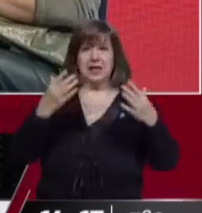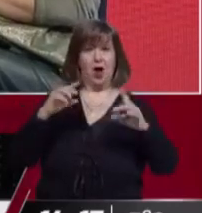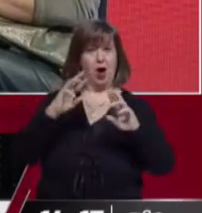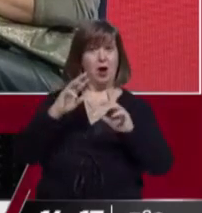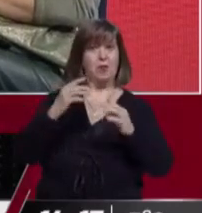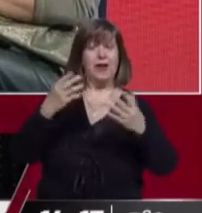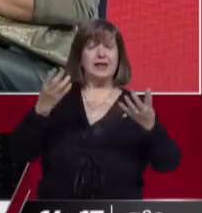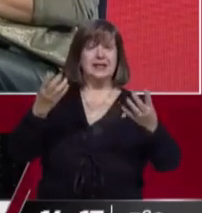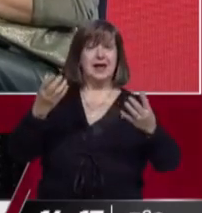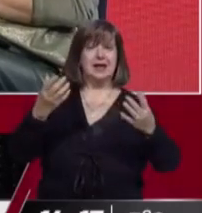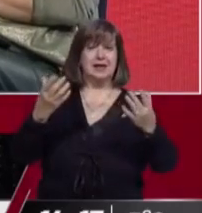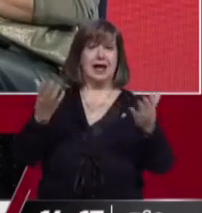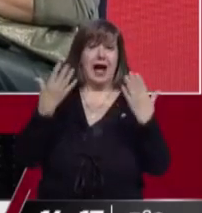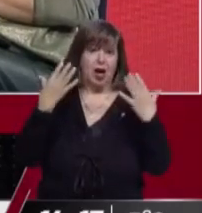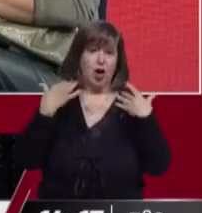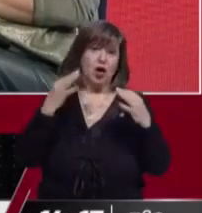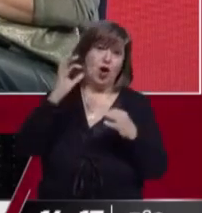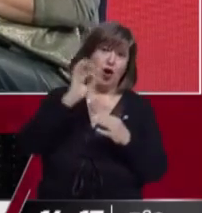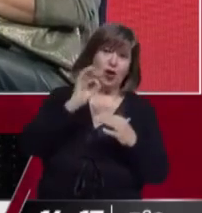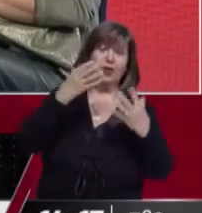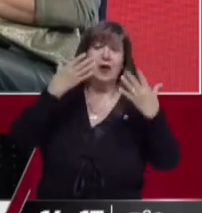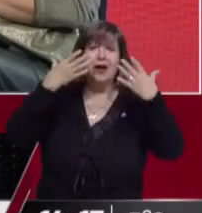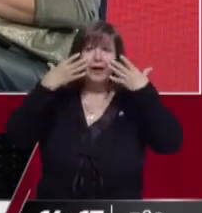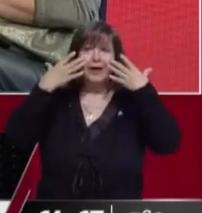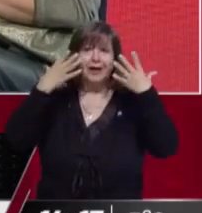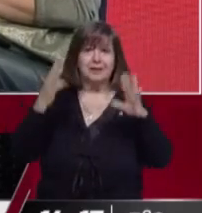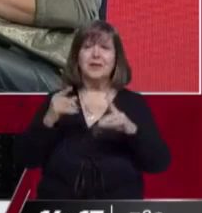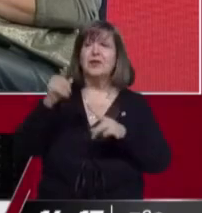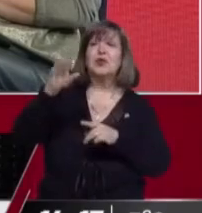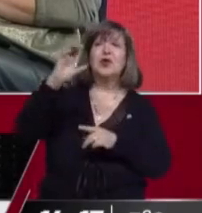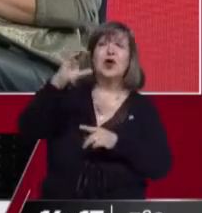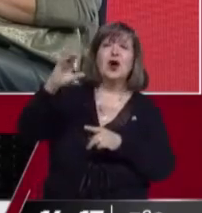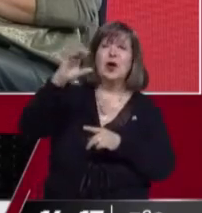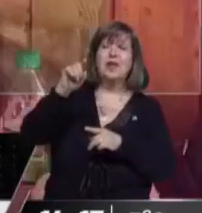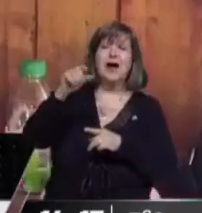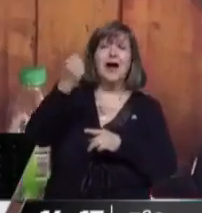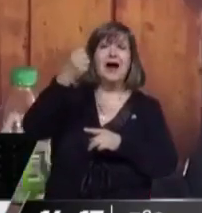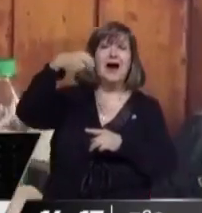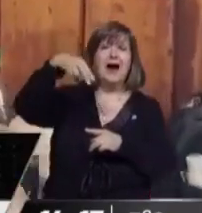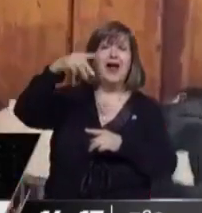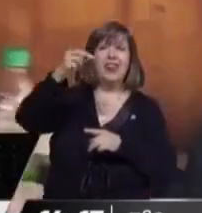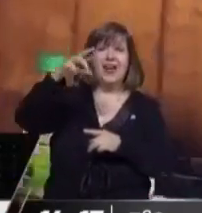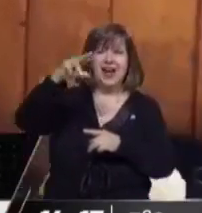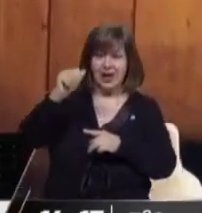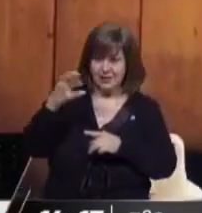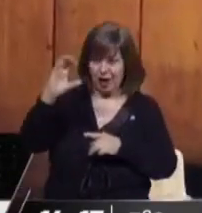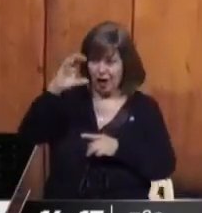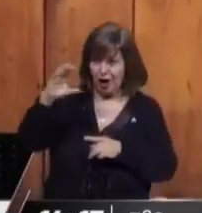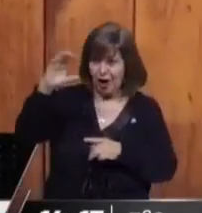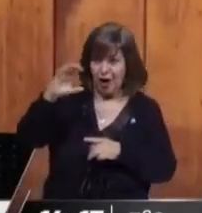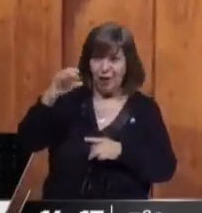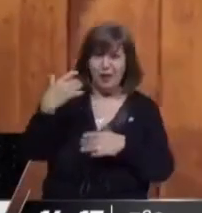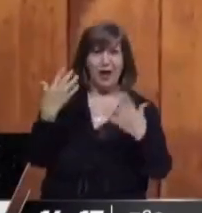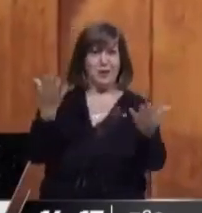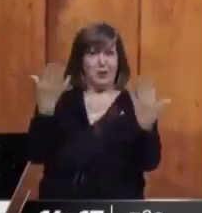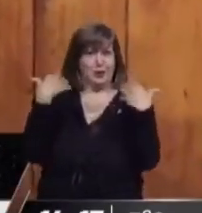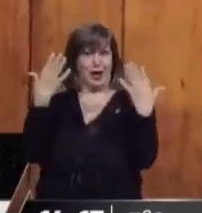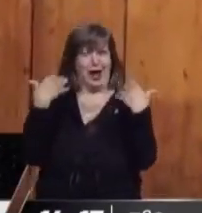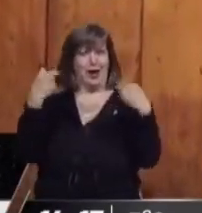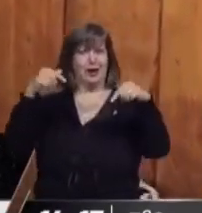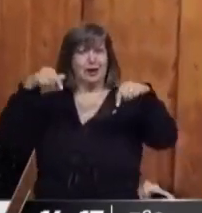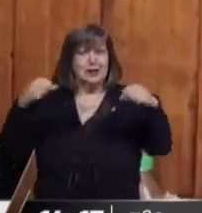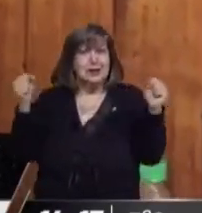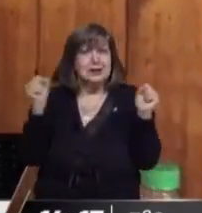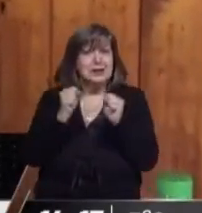calor colombiana saludarla su nombre Andrea meina Andrea bueno de Colombia acá son dos mundos diferentes sí